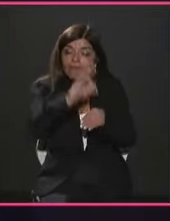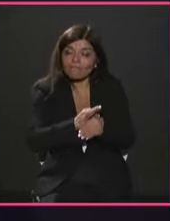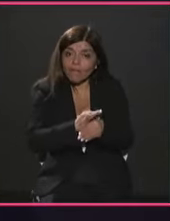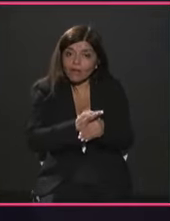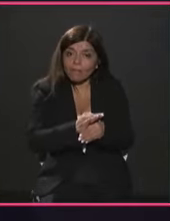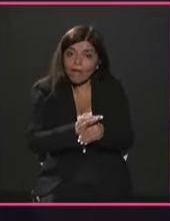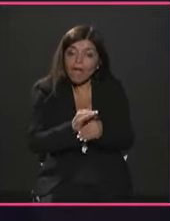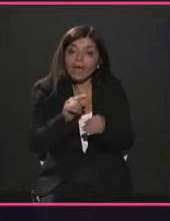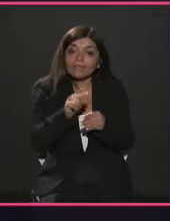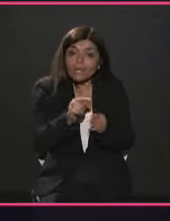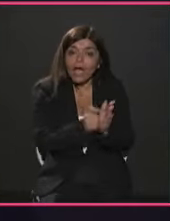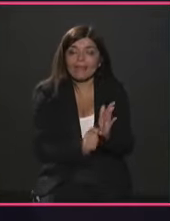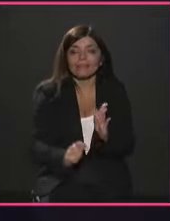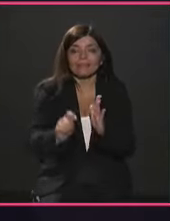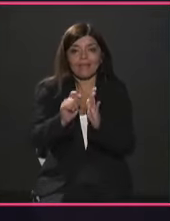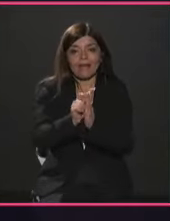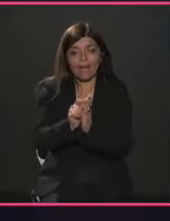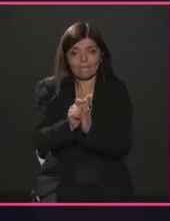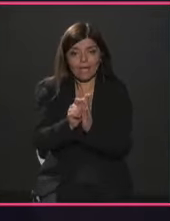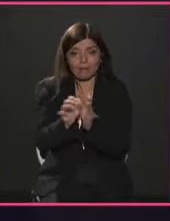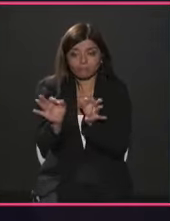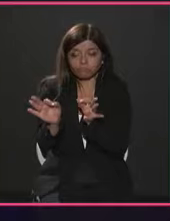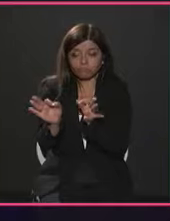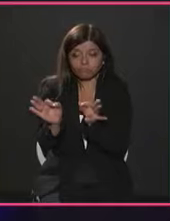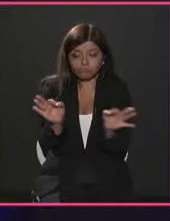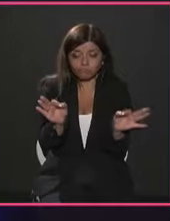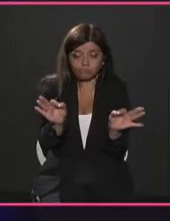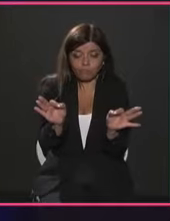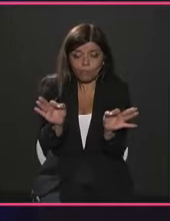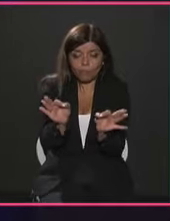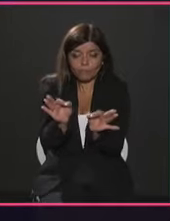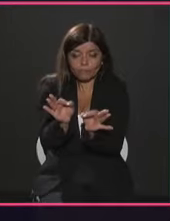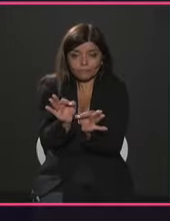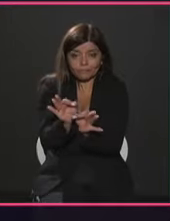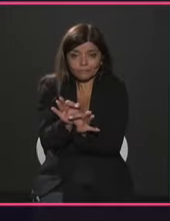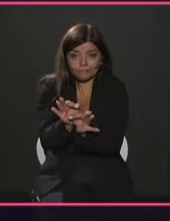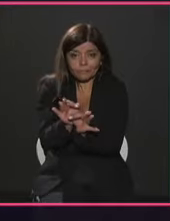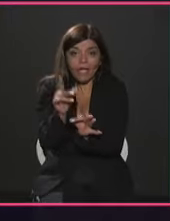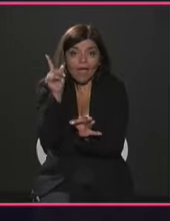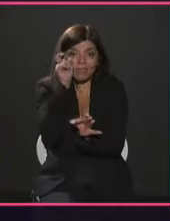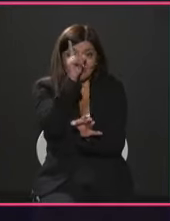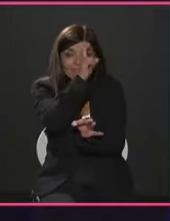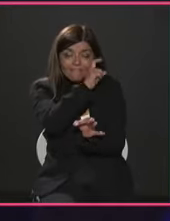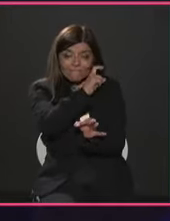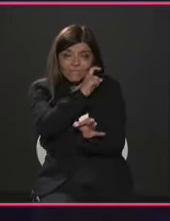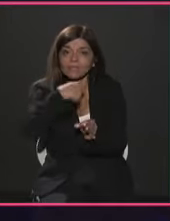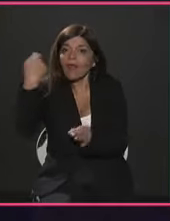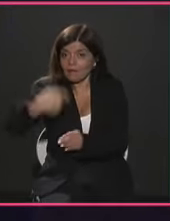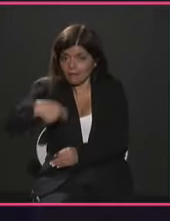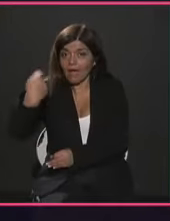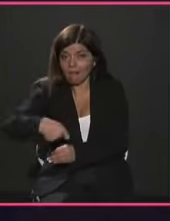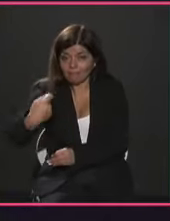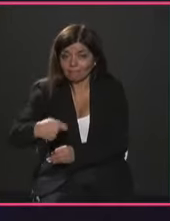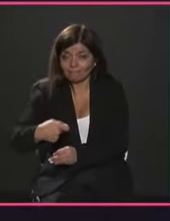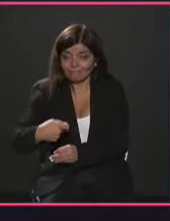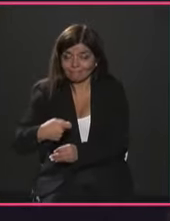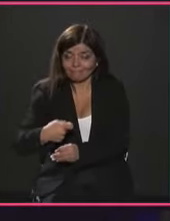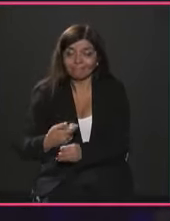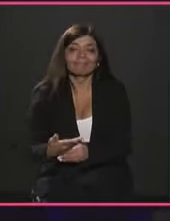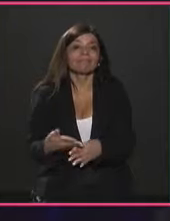normalmente la terapia para la condición para la enfermedad en particular se hace más difícil y más costosa y